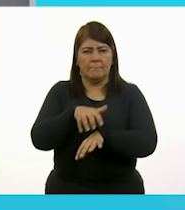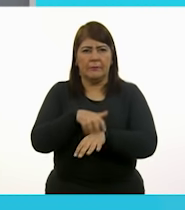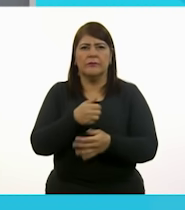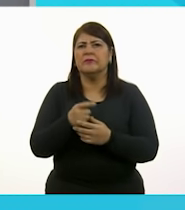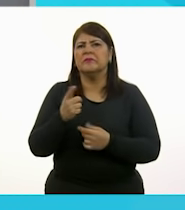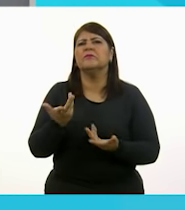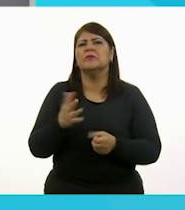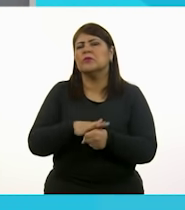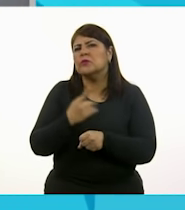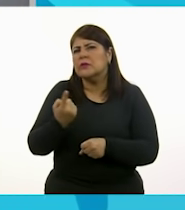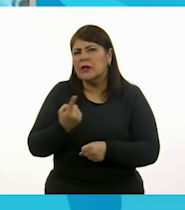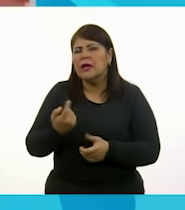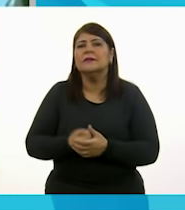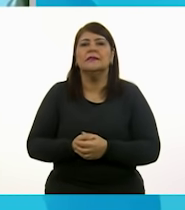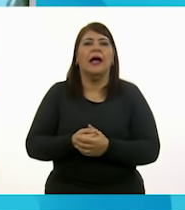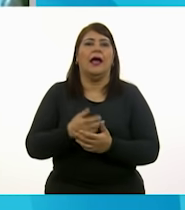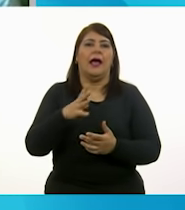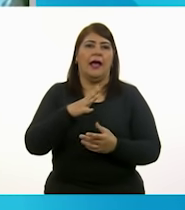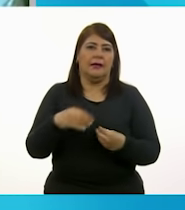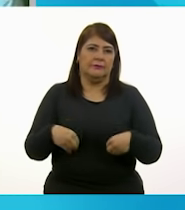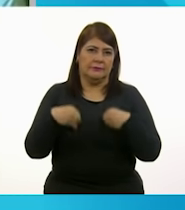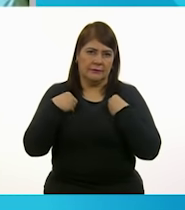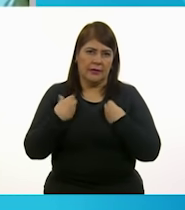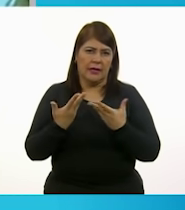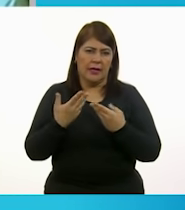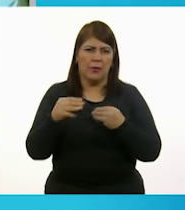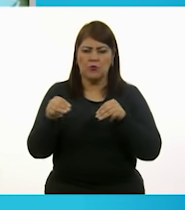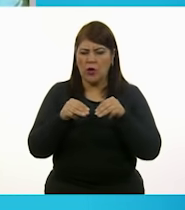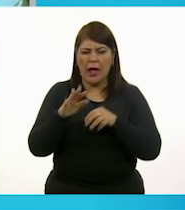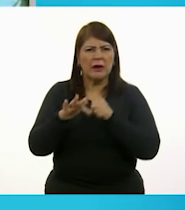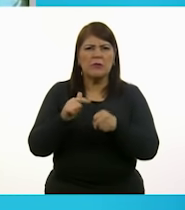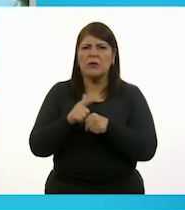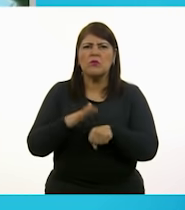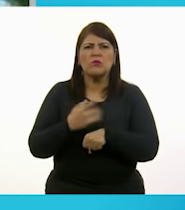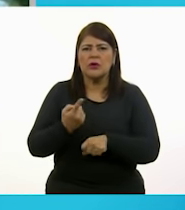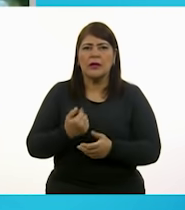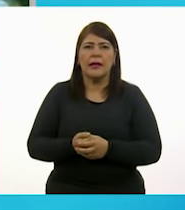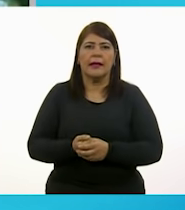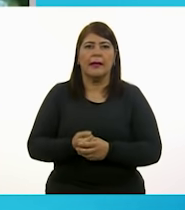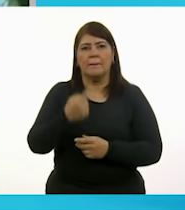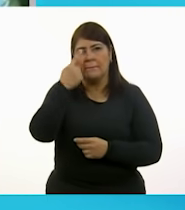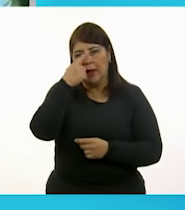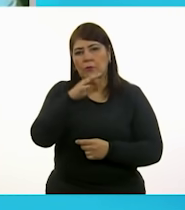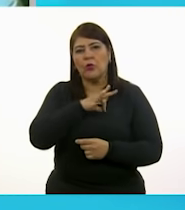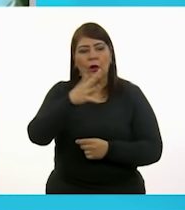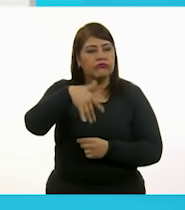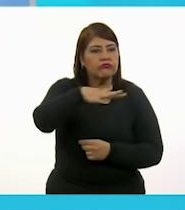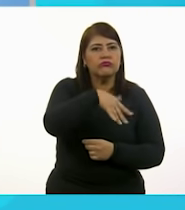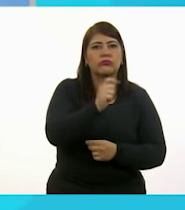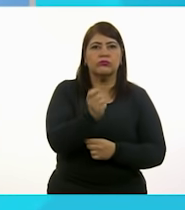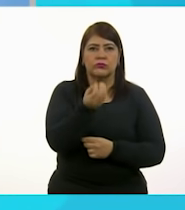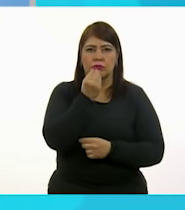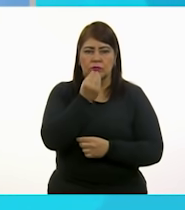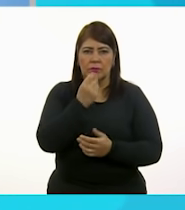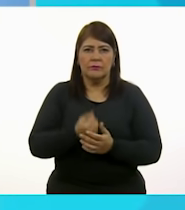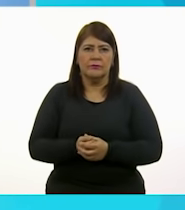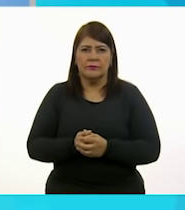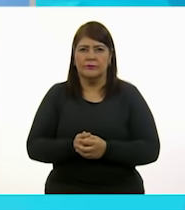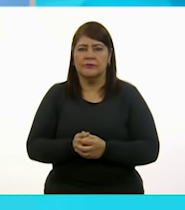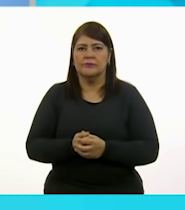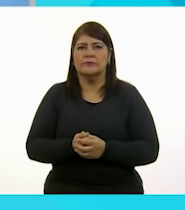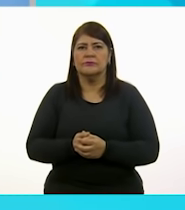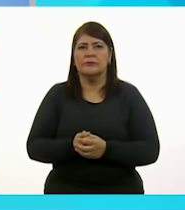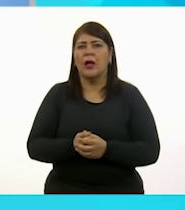Porque están vivos ¿Por qué se mueven los animales? Para conseguir comida ¿Por qué se mueven los